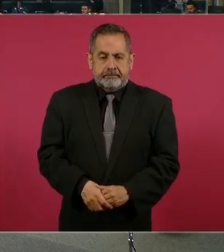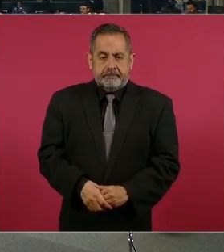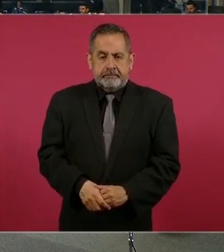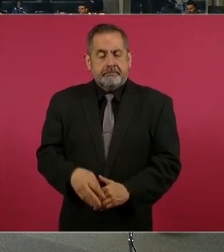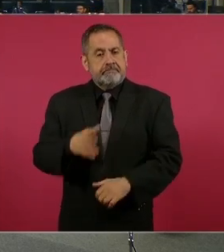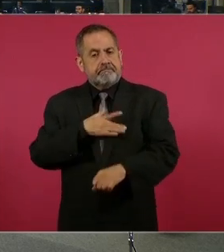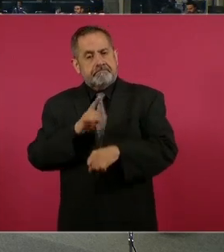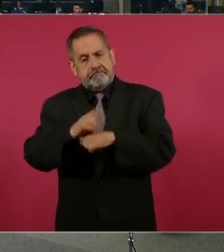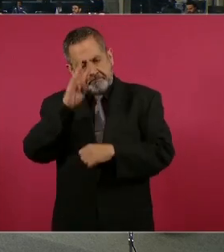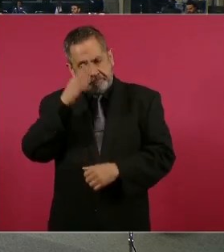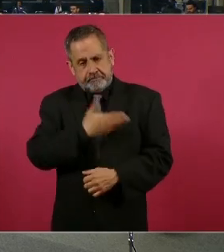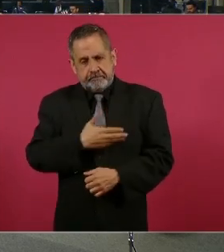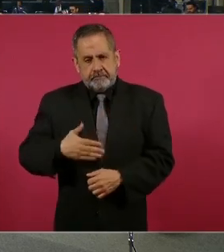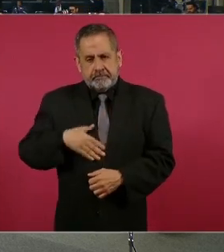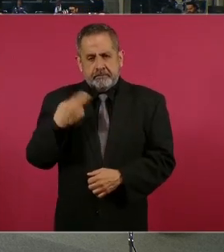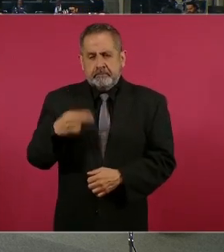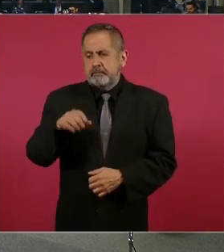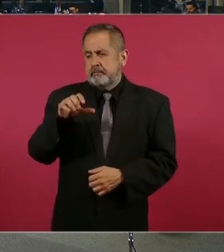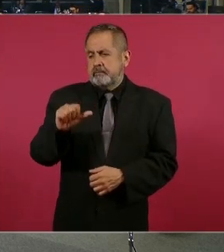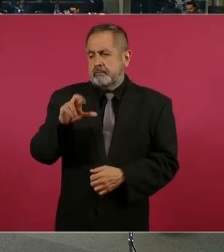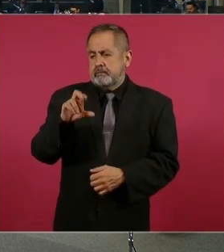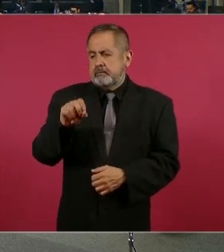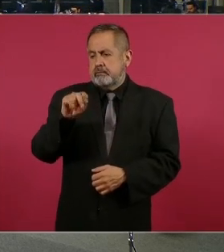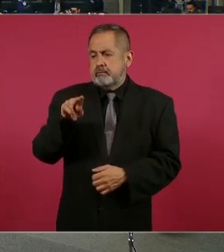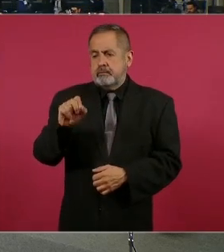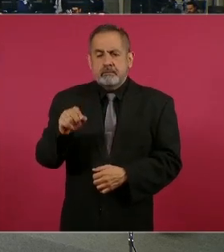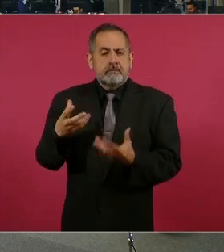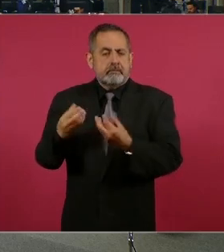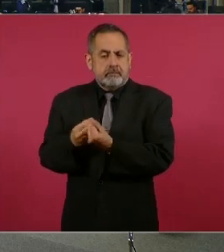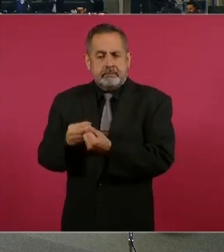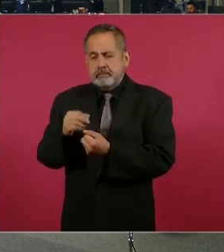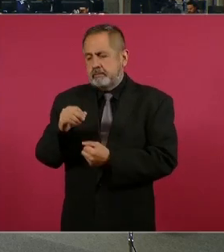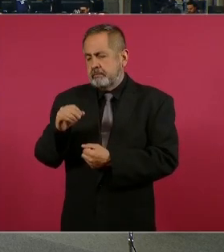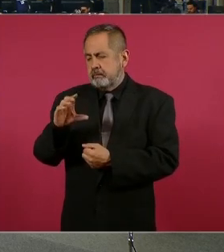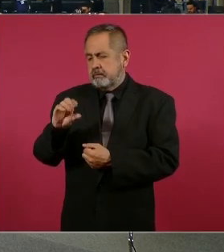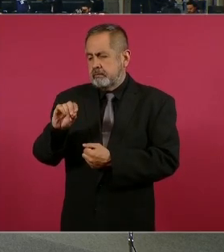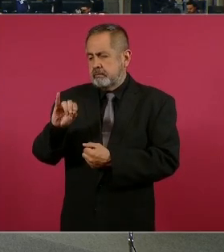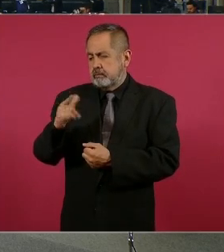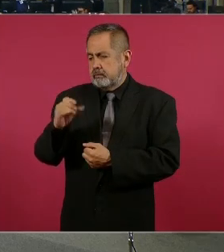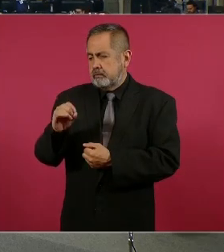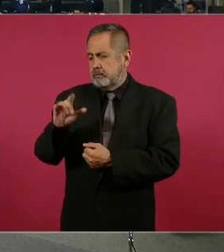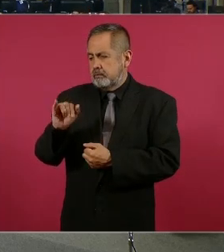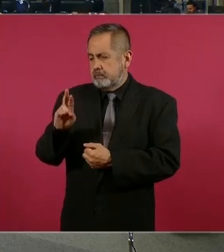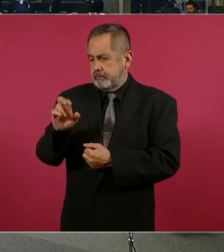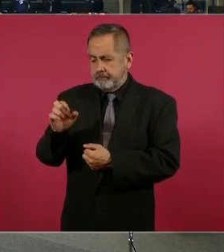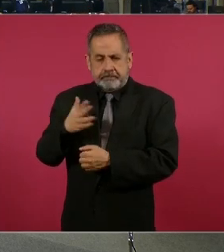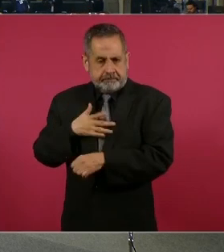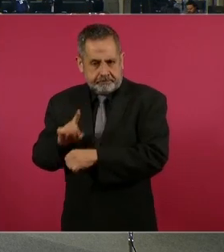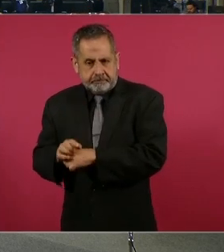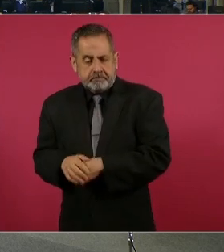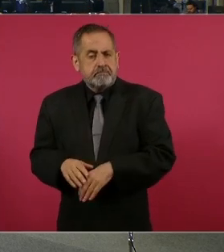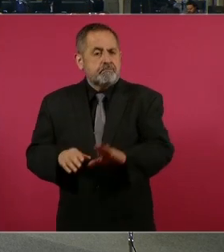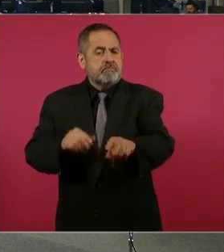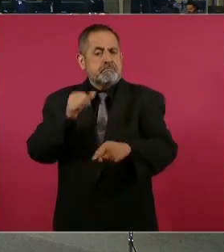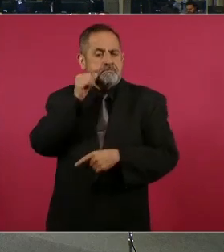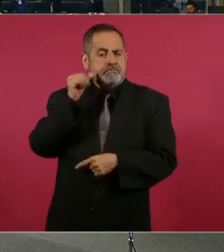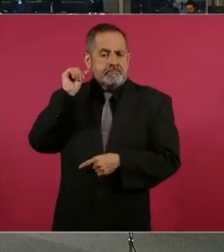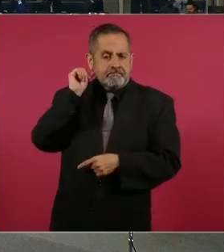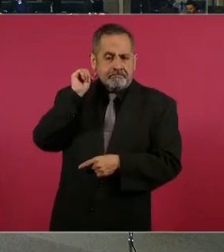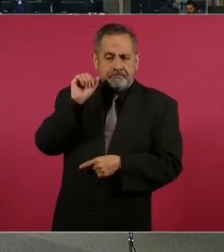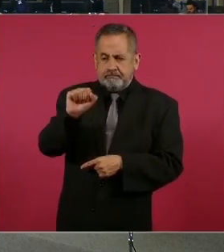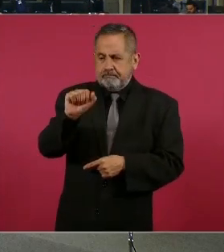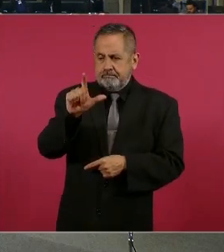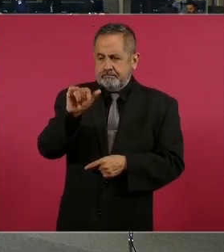Buenos días, señor presidente. Mi nombre es Yufel Carolina, de CódigoLibre.mx. Buenos días a todos. El día de ayer, el empresario Carlos Slim manifestó